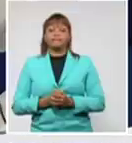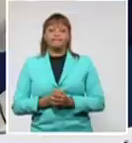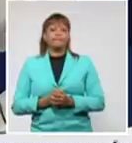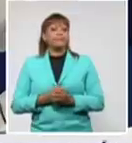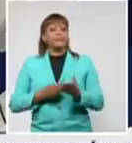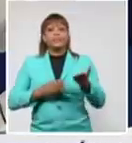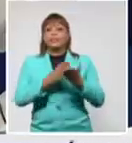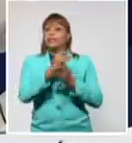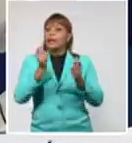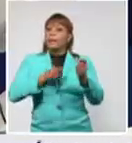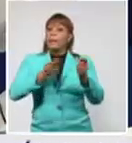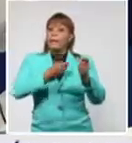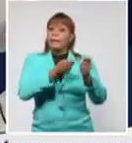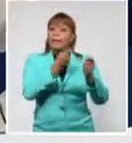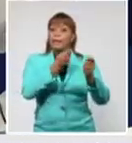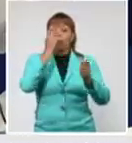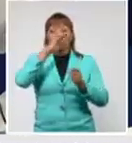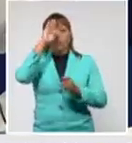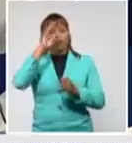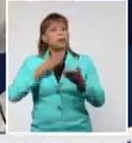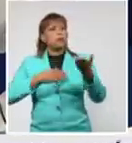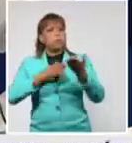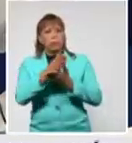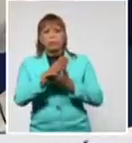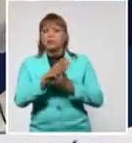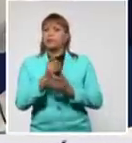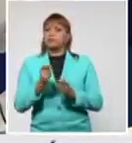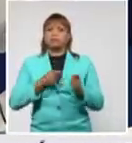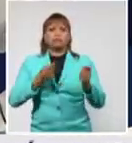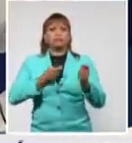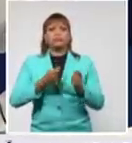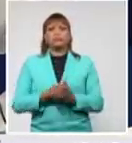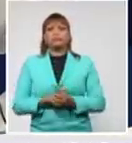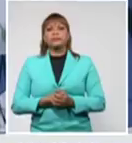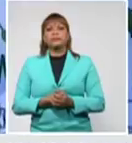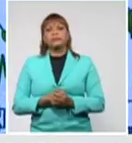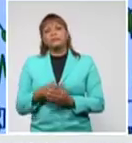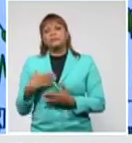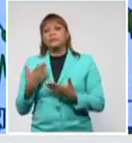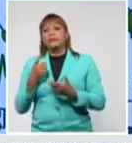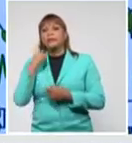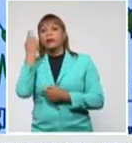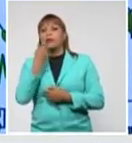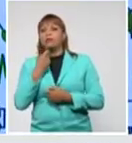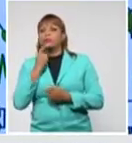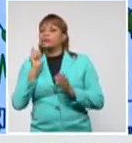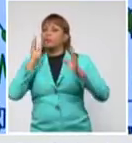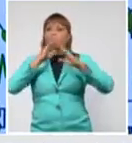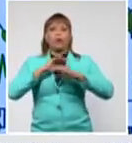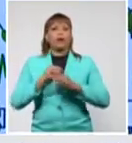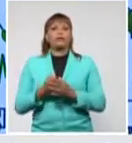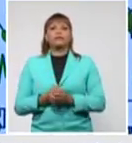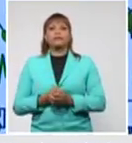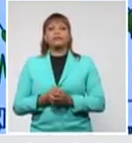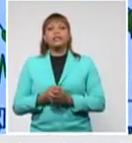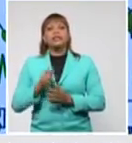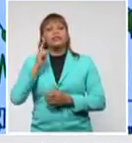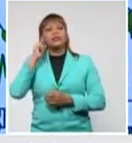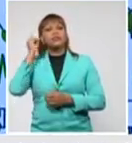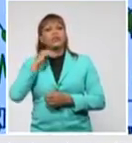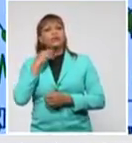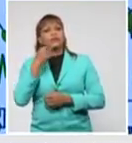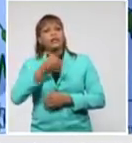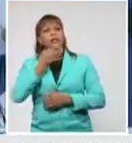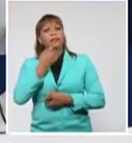que todos los cubanos vamos a combatir. Héctor, ¿qué queda ahí? Por mi parte hemos terminado. Sé que tiene algunas precisiones que hacernos. Bueno,